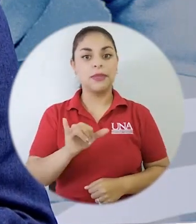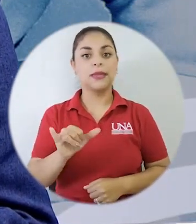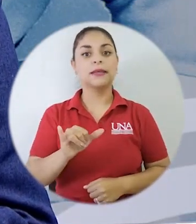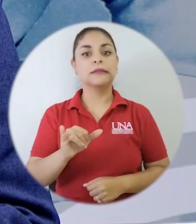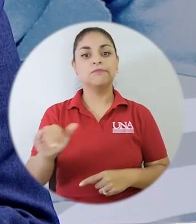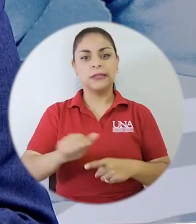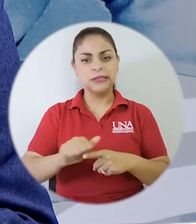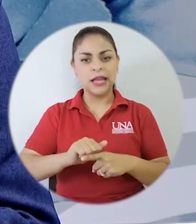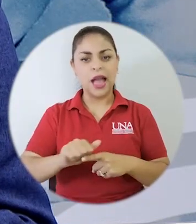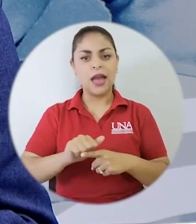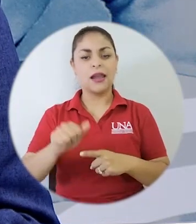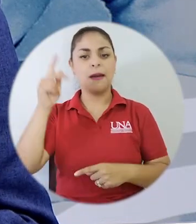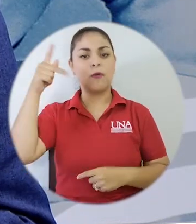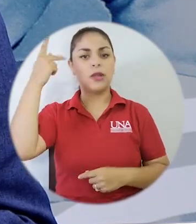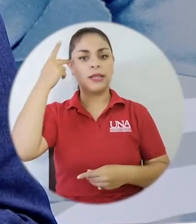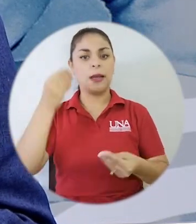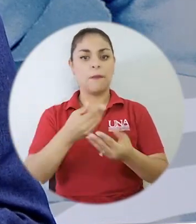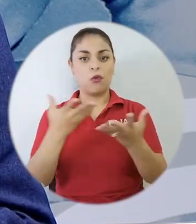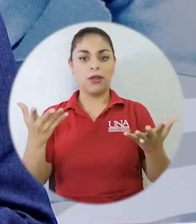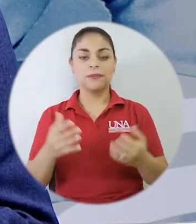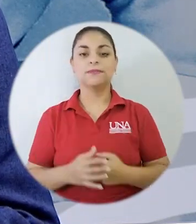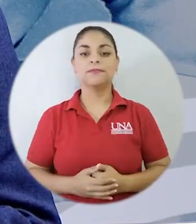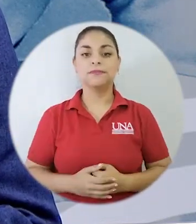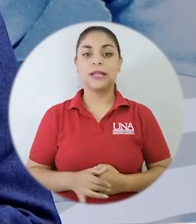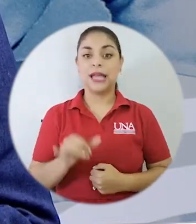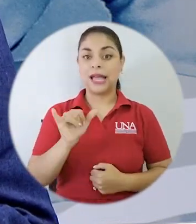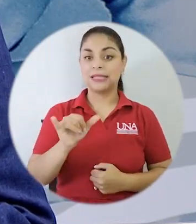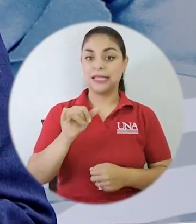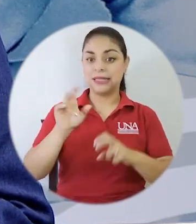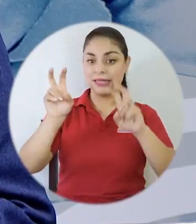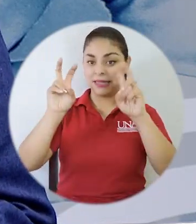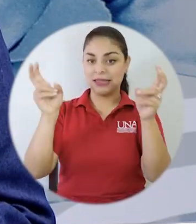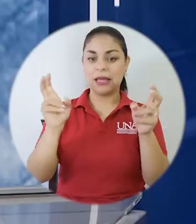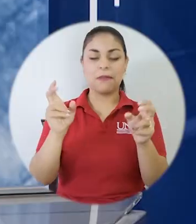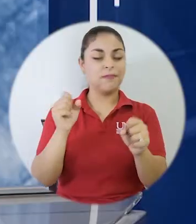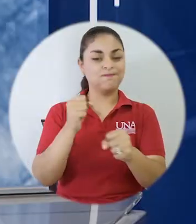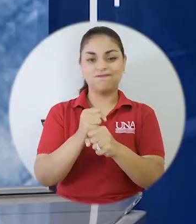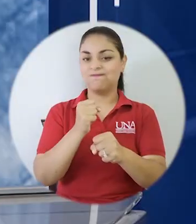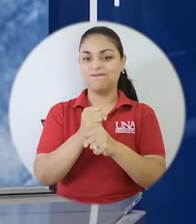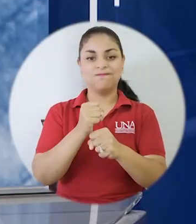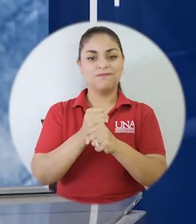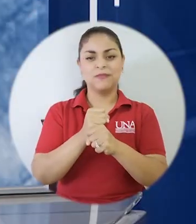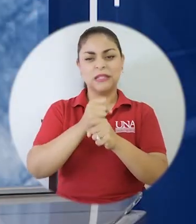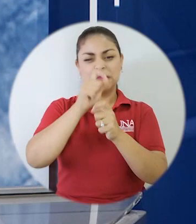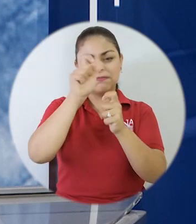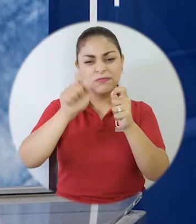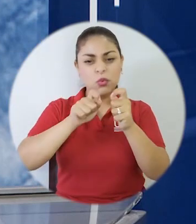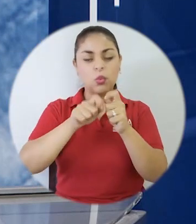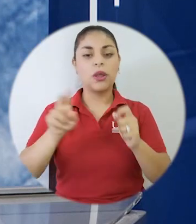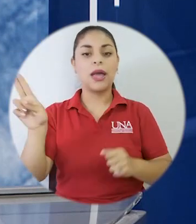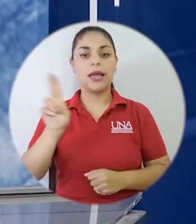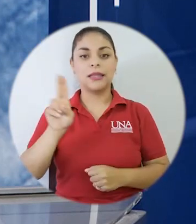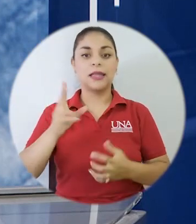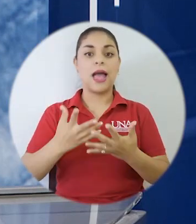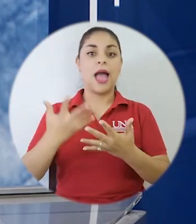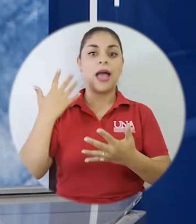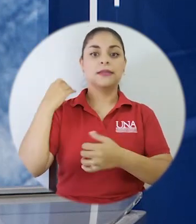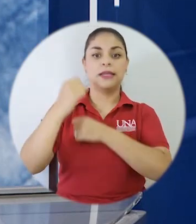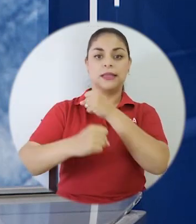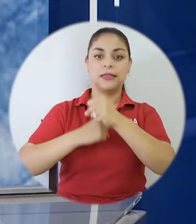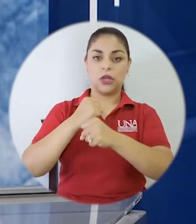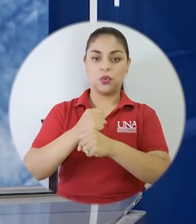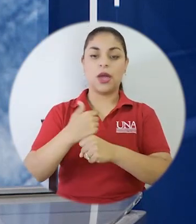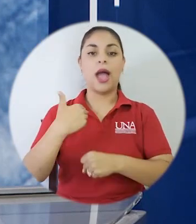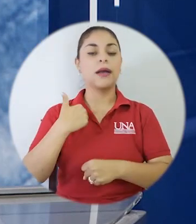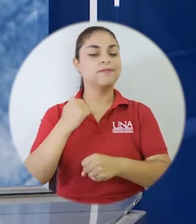¿verdad? Y de ejecución real de la política pública. En este tema del desempleo, particular urgencia también desde hace décadas